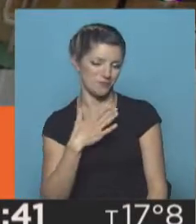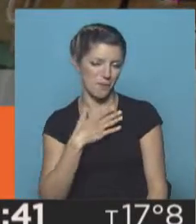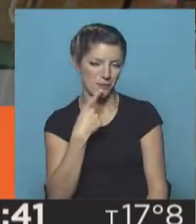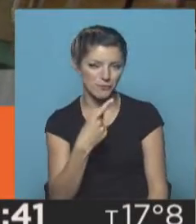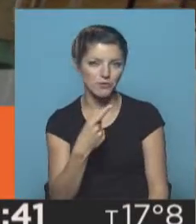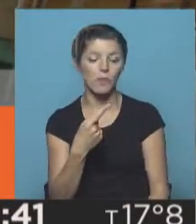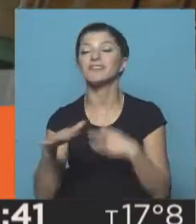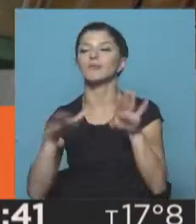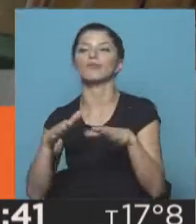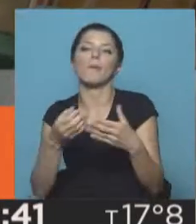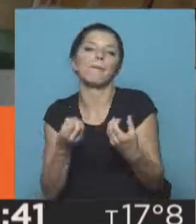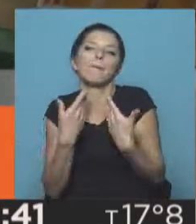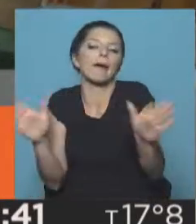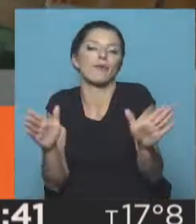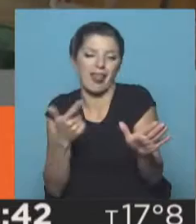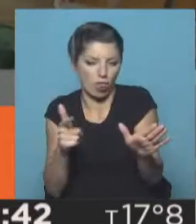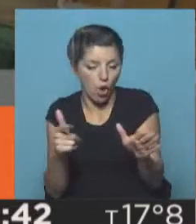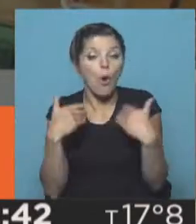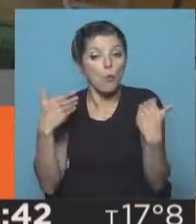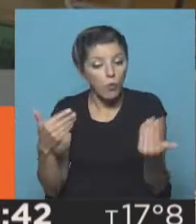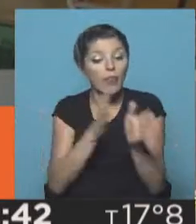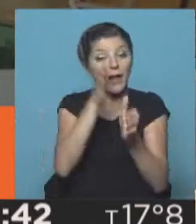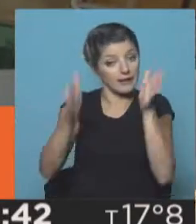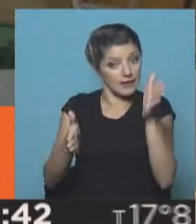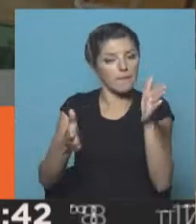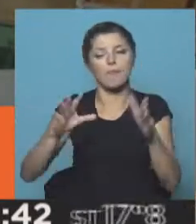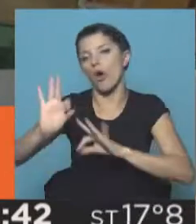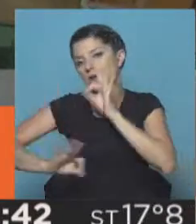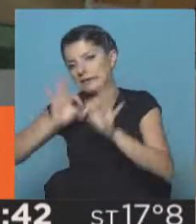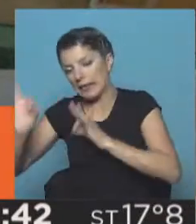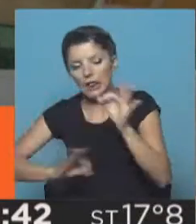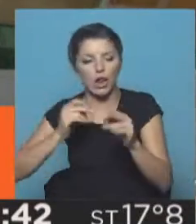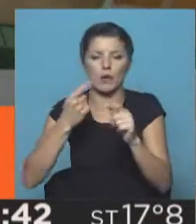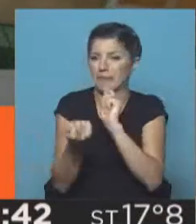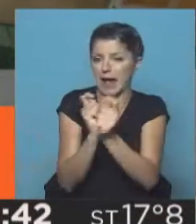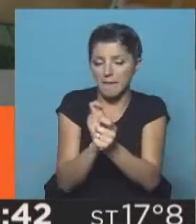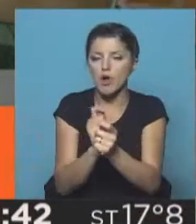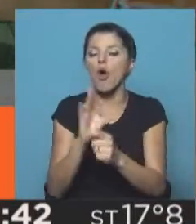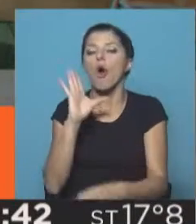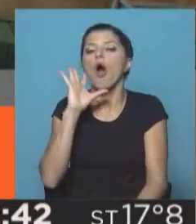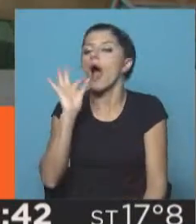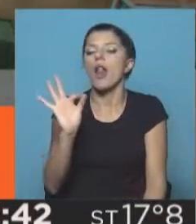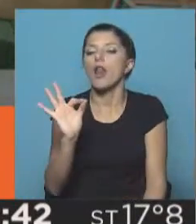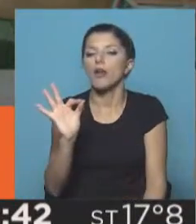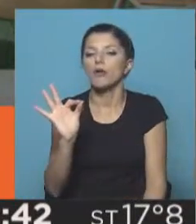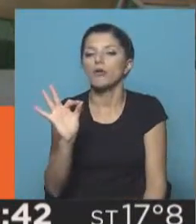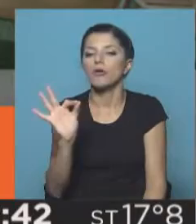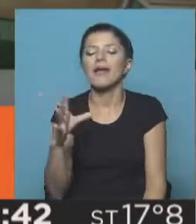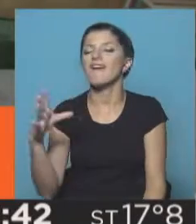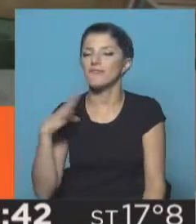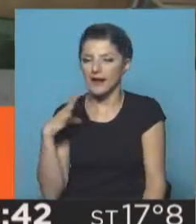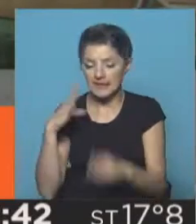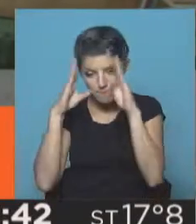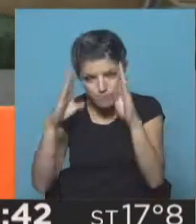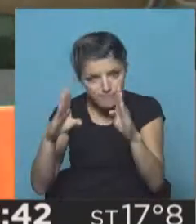suceden porque sí. Claro. Puede haber cambios de ciclo, puede haber cambios de época, puede haber una tendencia que no se está atendiendo desde el